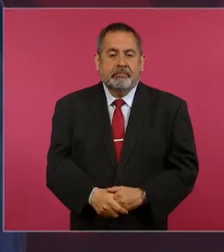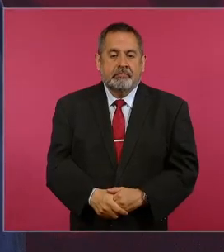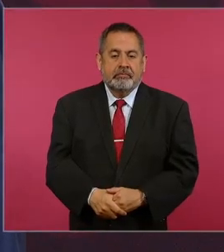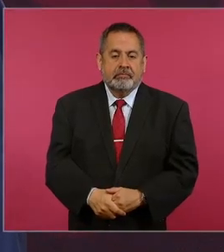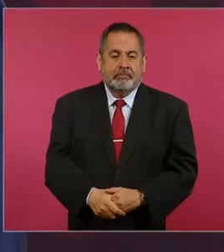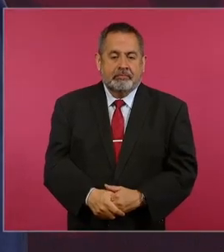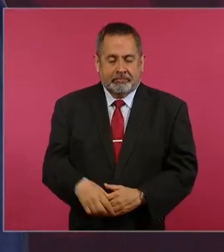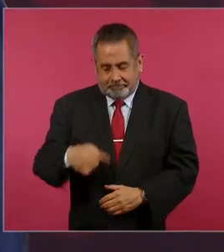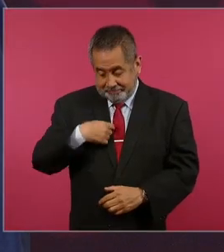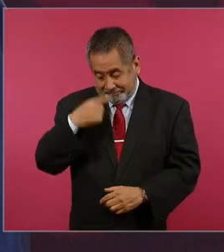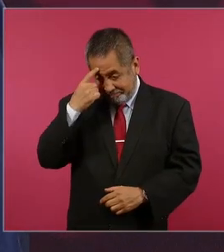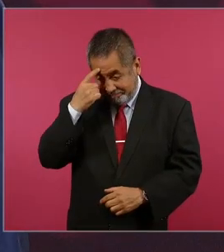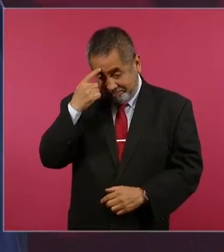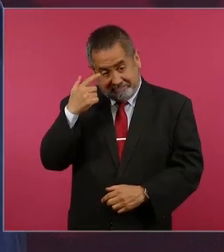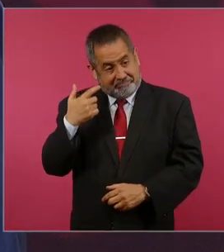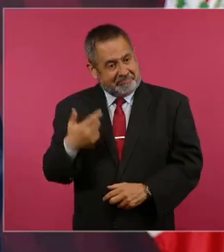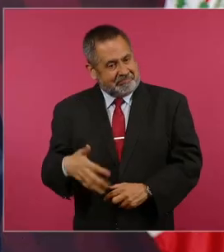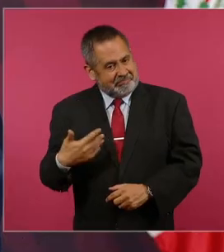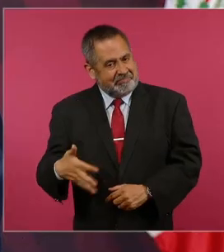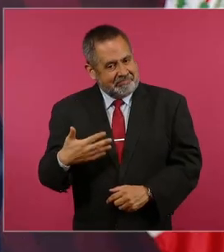Ya me estoy convirtiendo